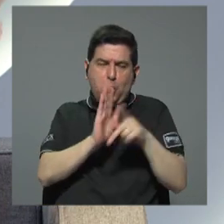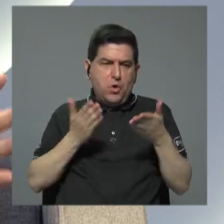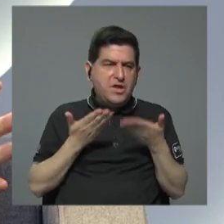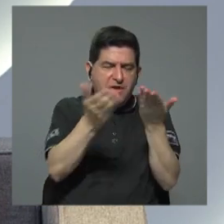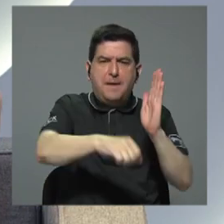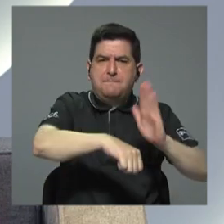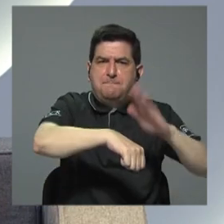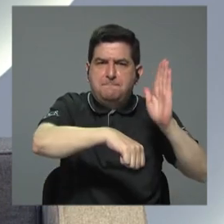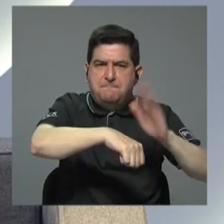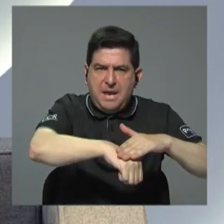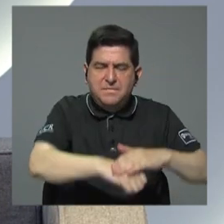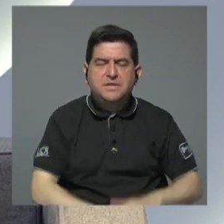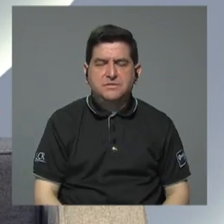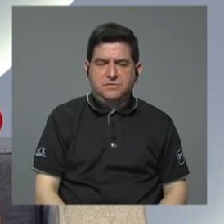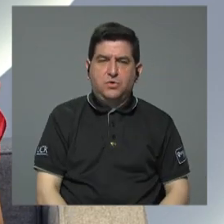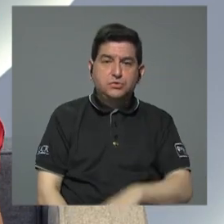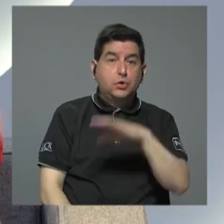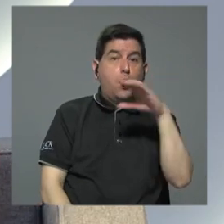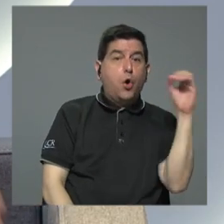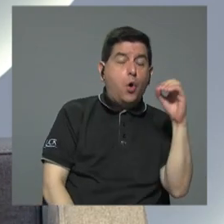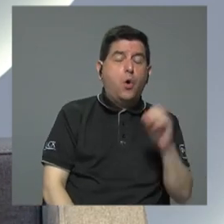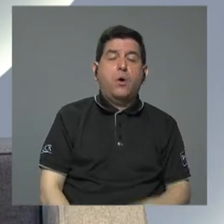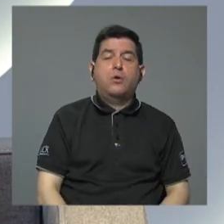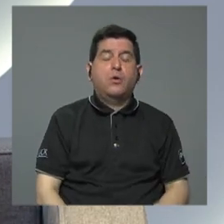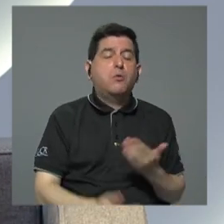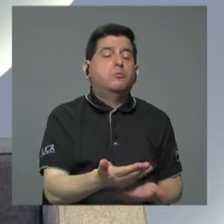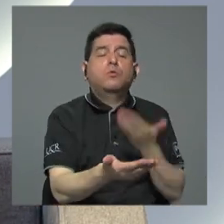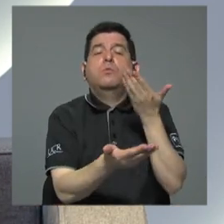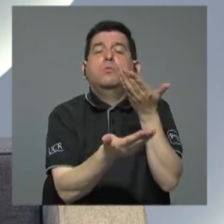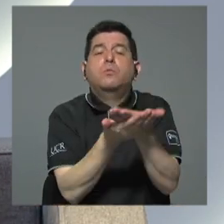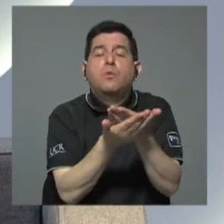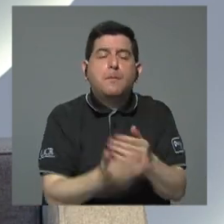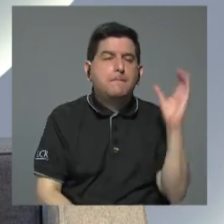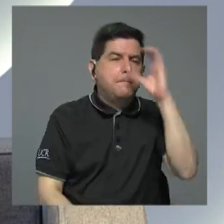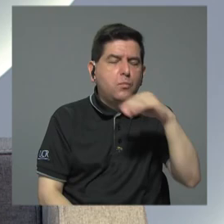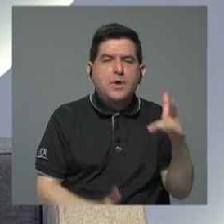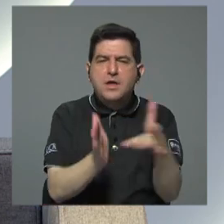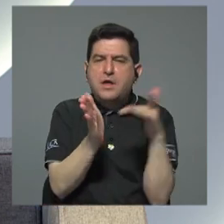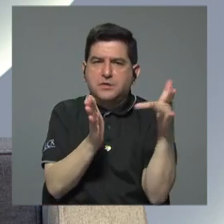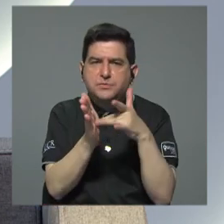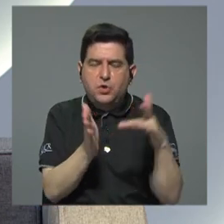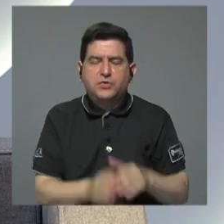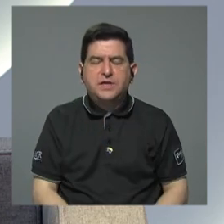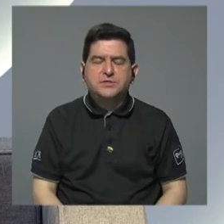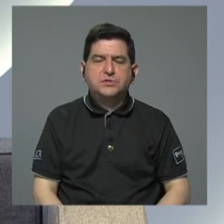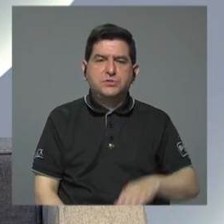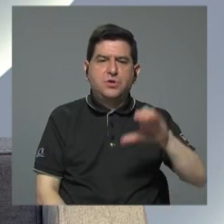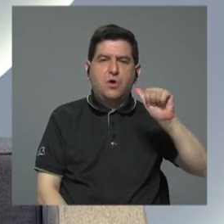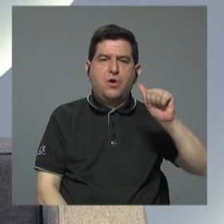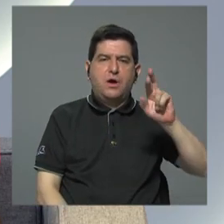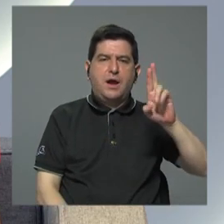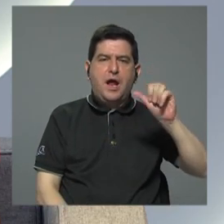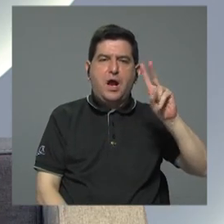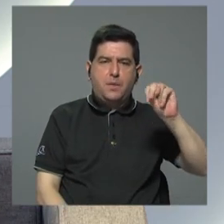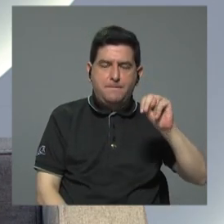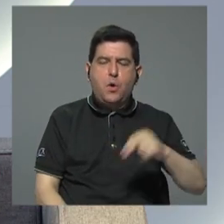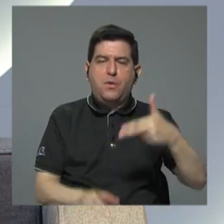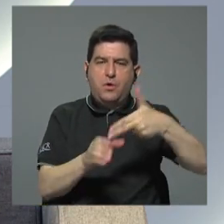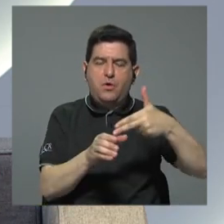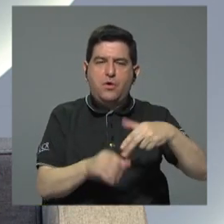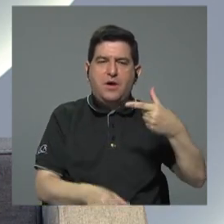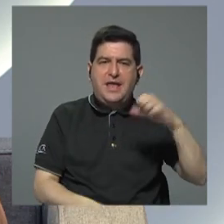de permisos, licencias o concesiones para exploración o explotación de carbón, petróleo y gas natural en